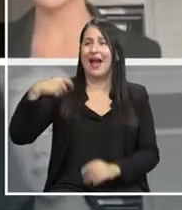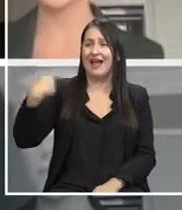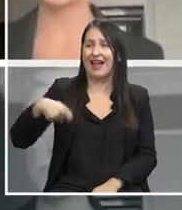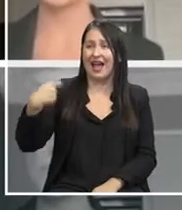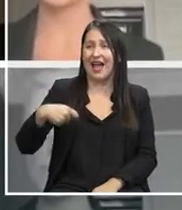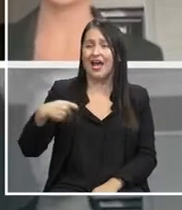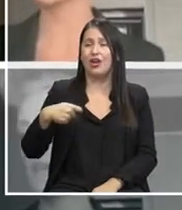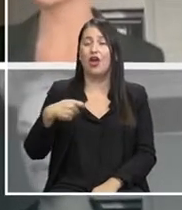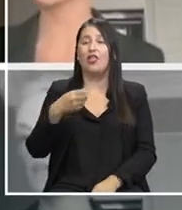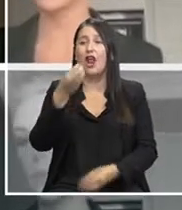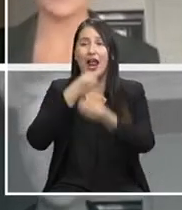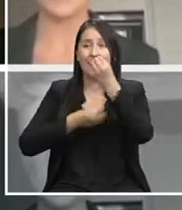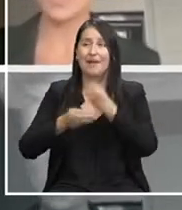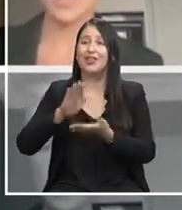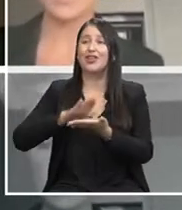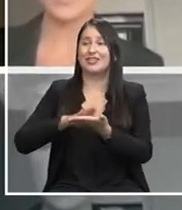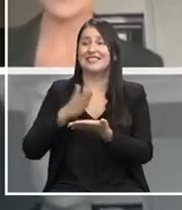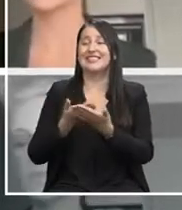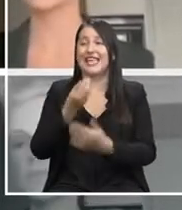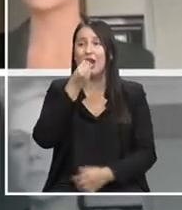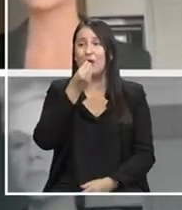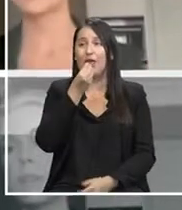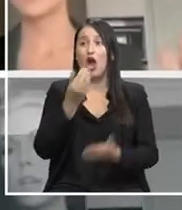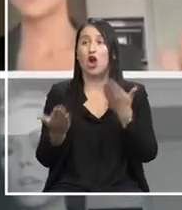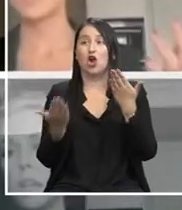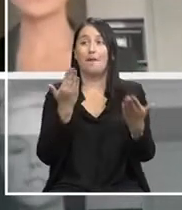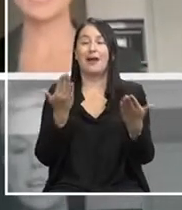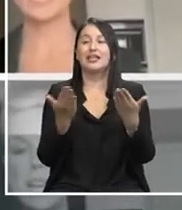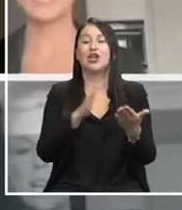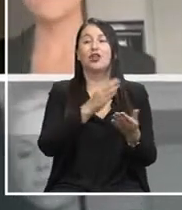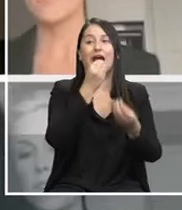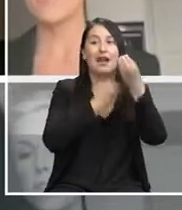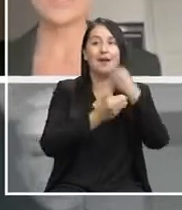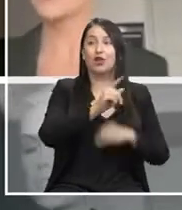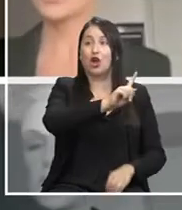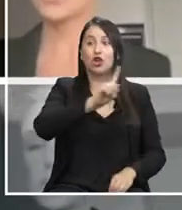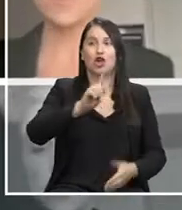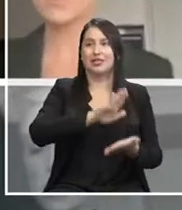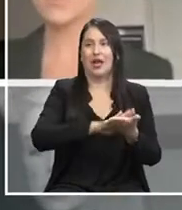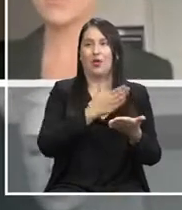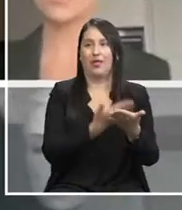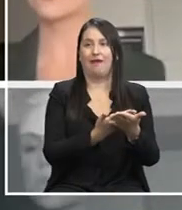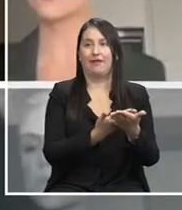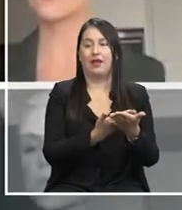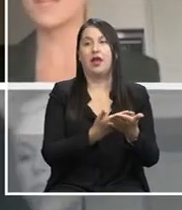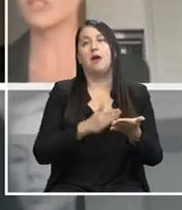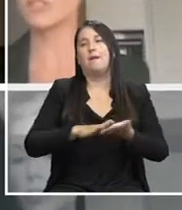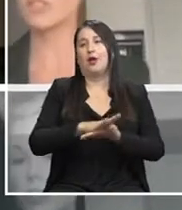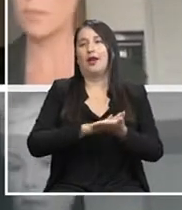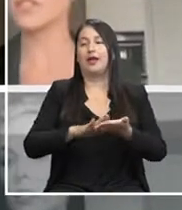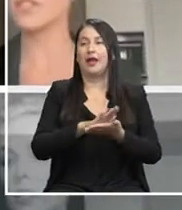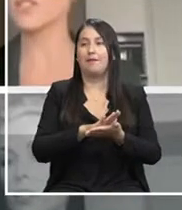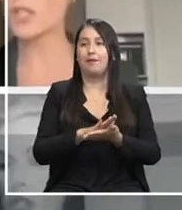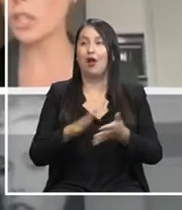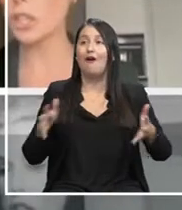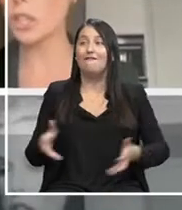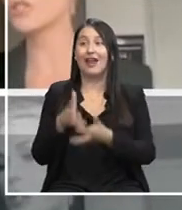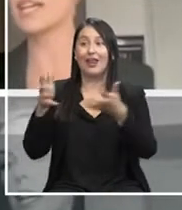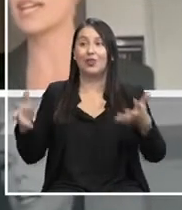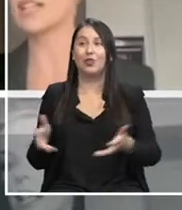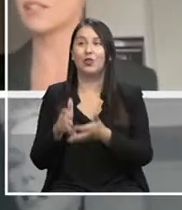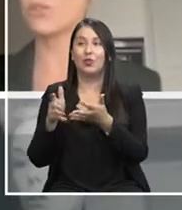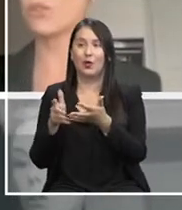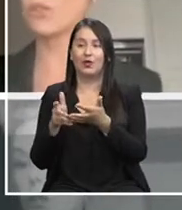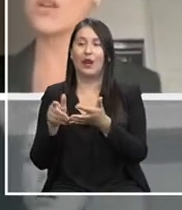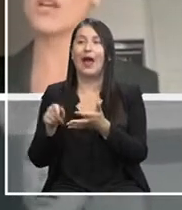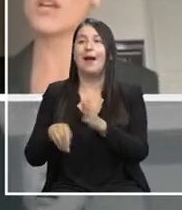alimentos saludables en comparación con los alimentos no saludables. Si, por ejemplo, las verduras frescas cuestan